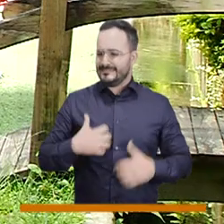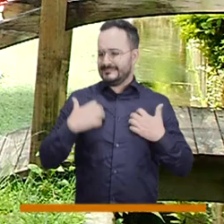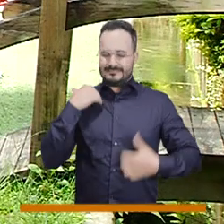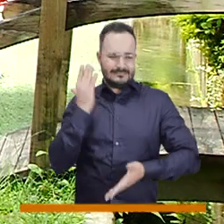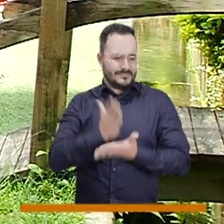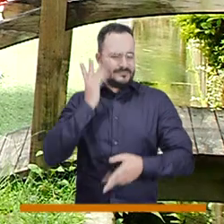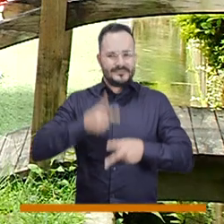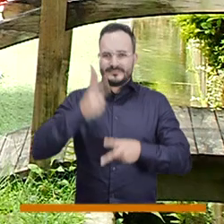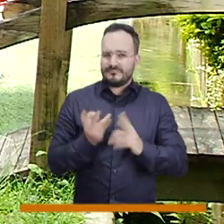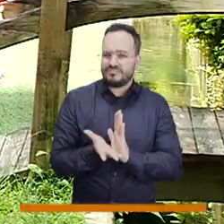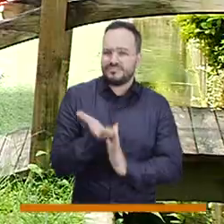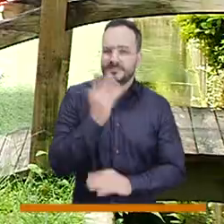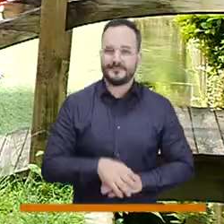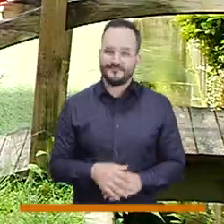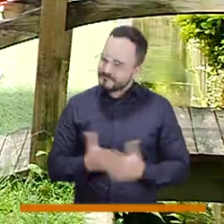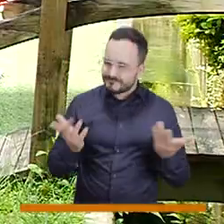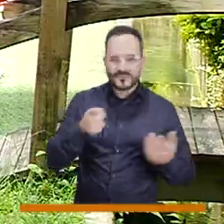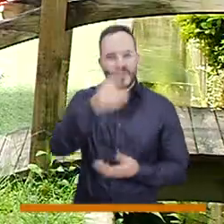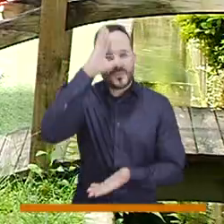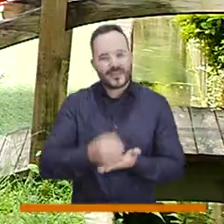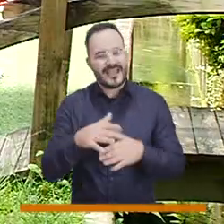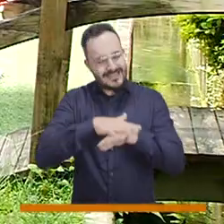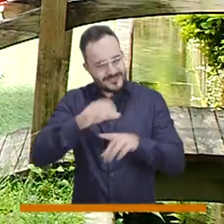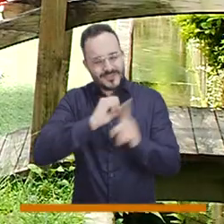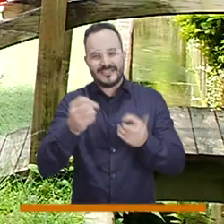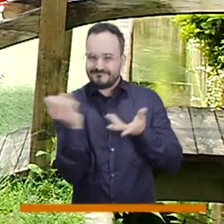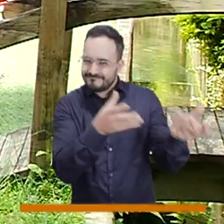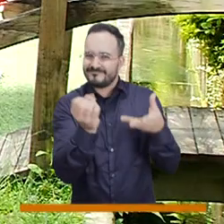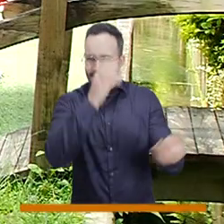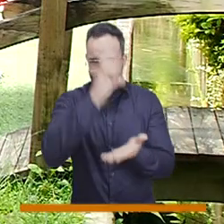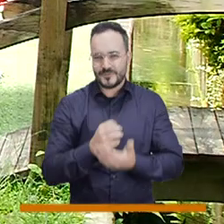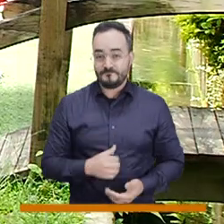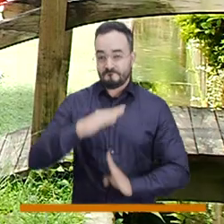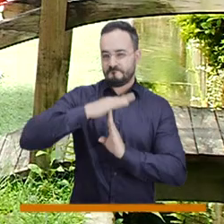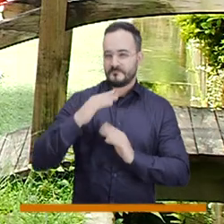sensación de inseguridad ha aumentado. ¿Cuál es su opinión? Lo invitamos a participar a